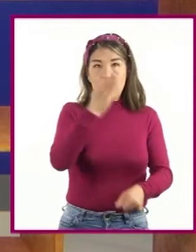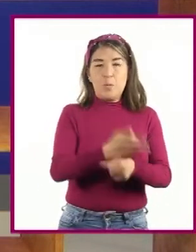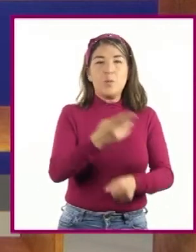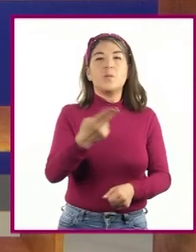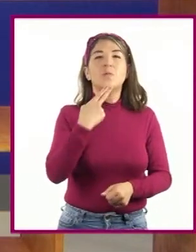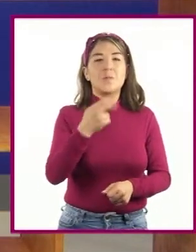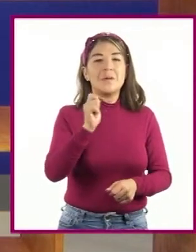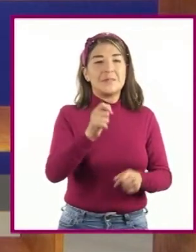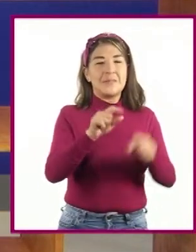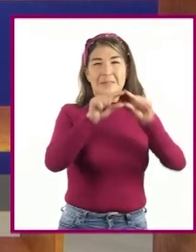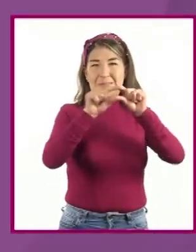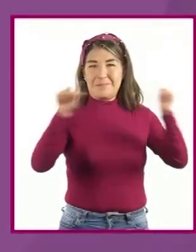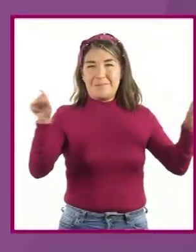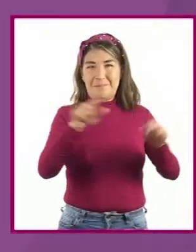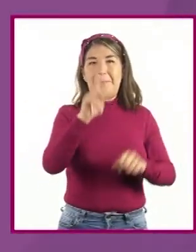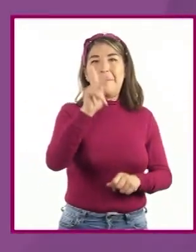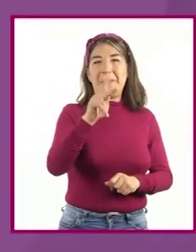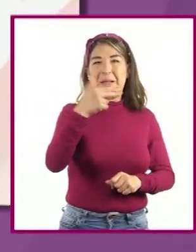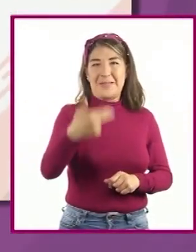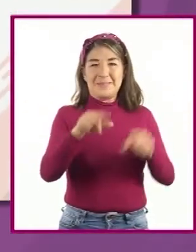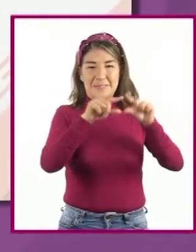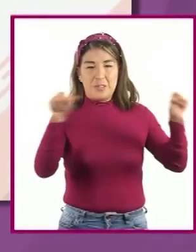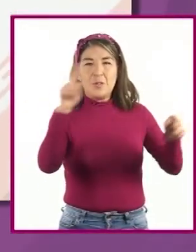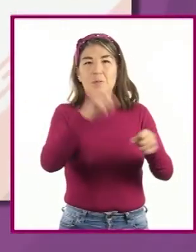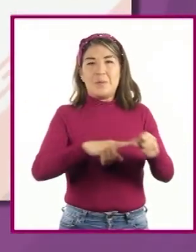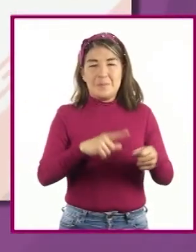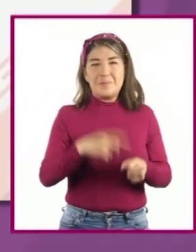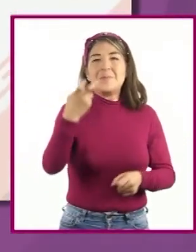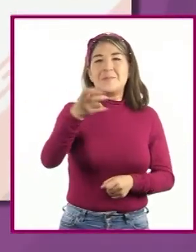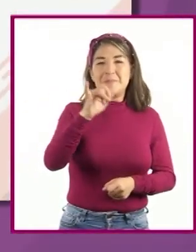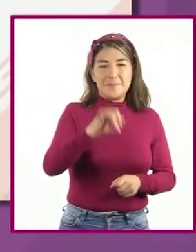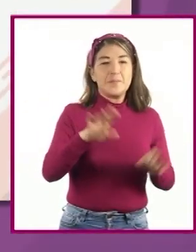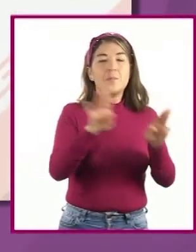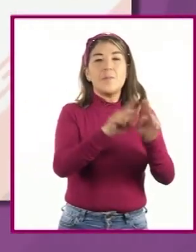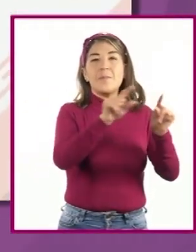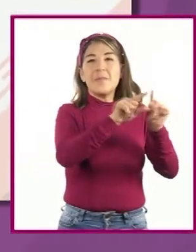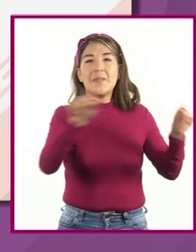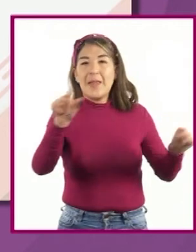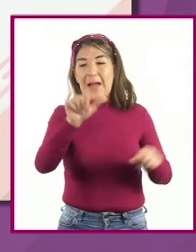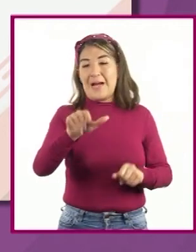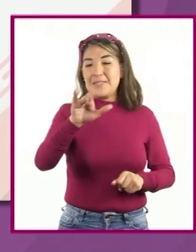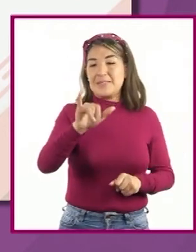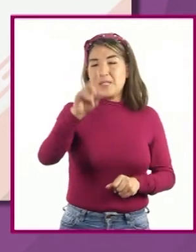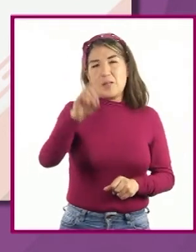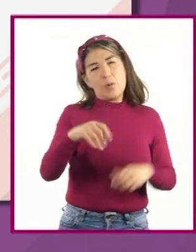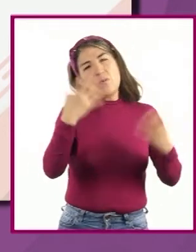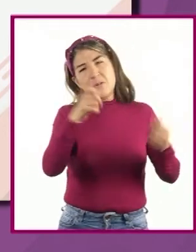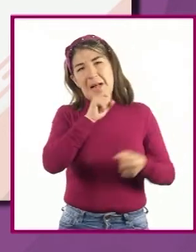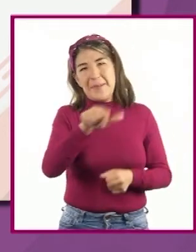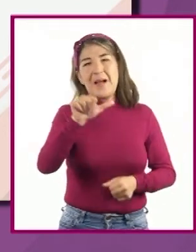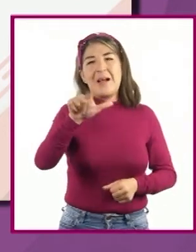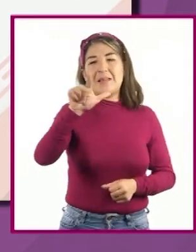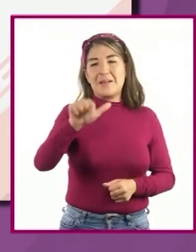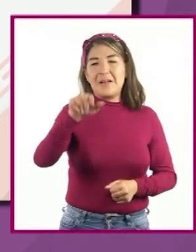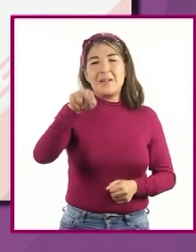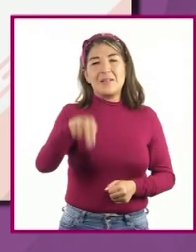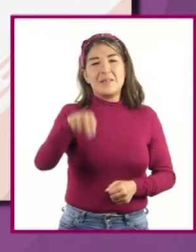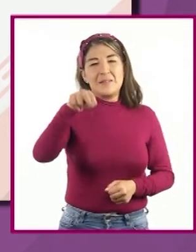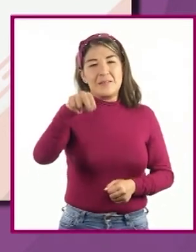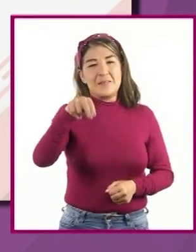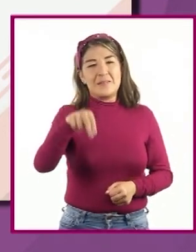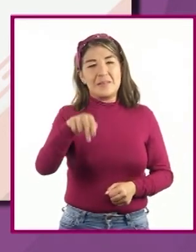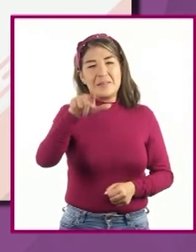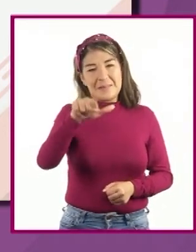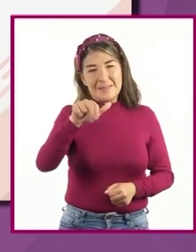la escala de pH. Sí, el grado de acidez o alcalinidad de una solución se mide utilizando